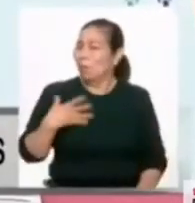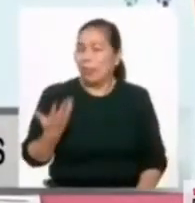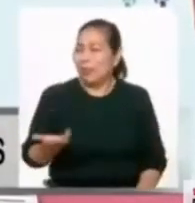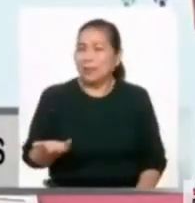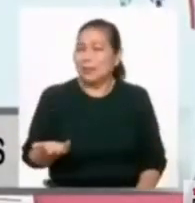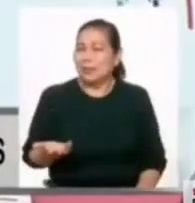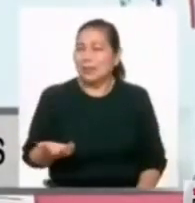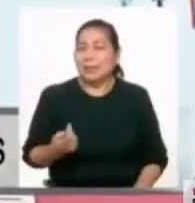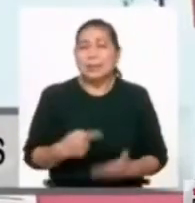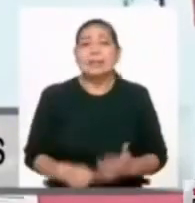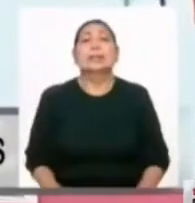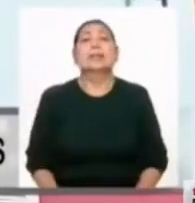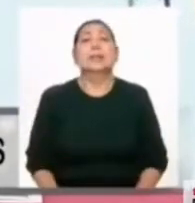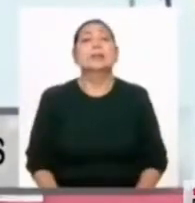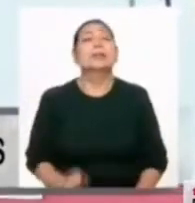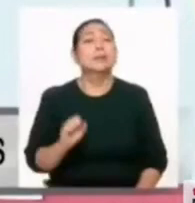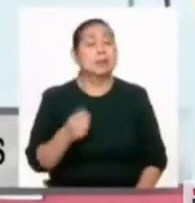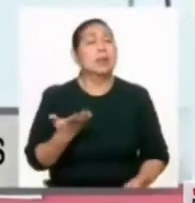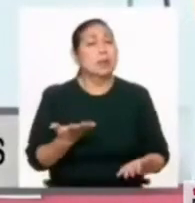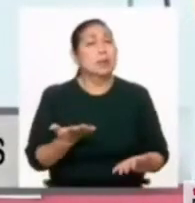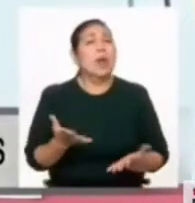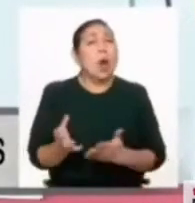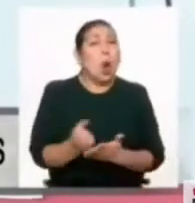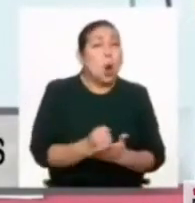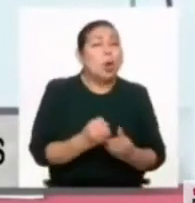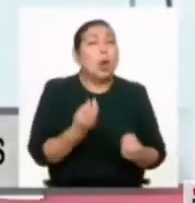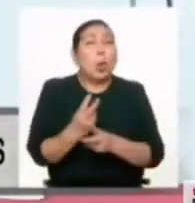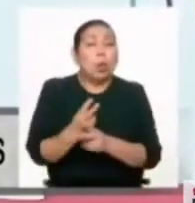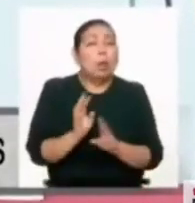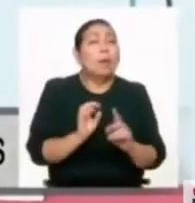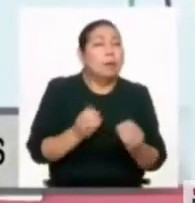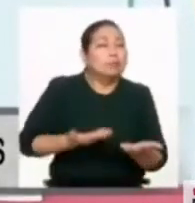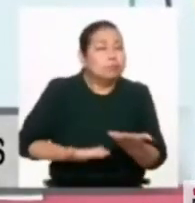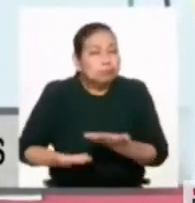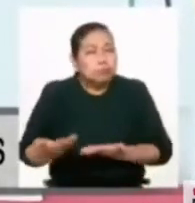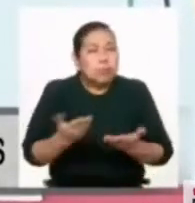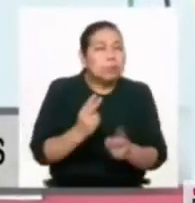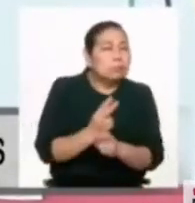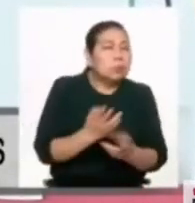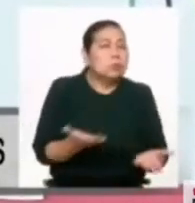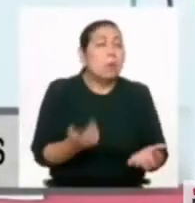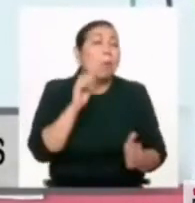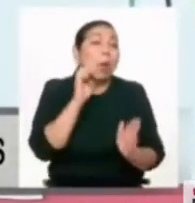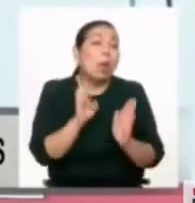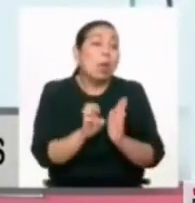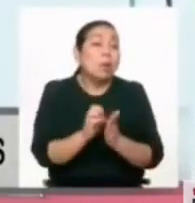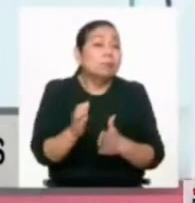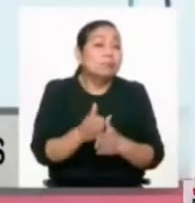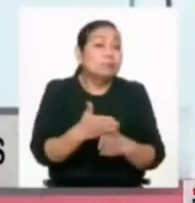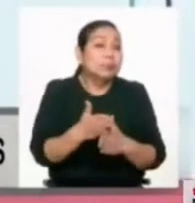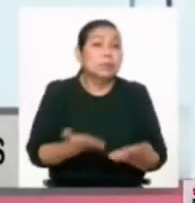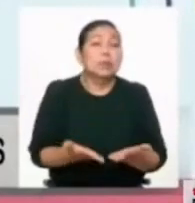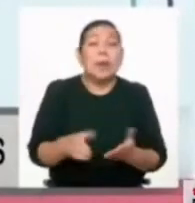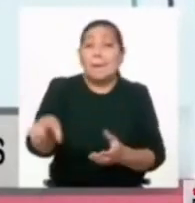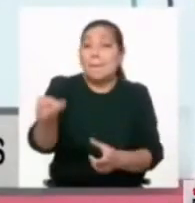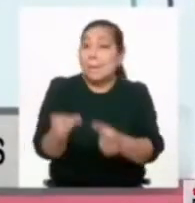esa decisión. Por supuesto que vamos a adoptar otras medidas. Entre esas otras medidas está, por ejemplo, la